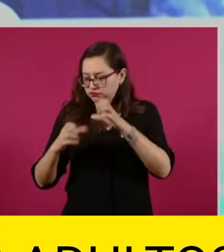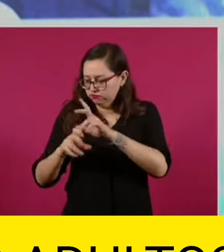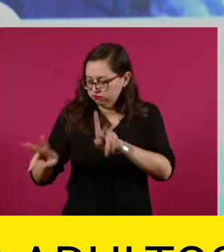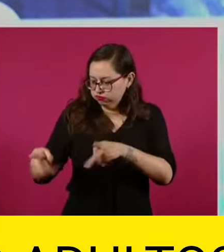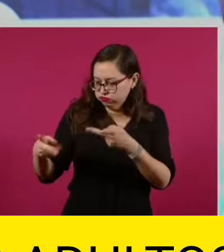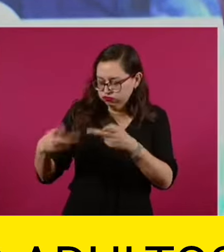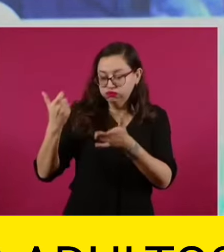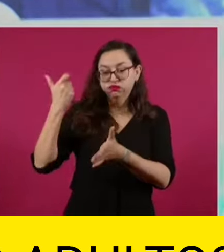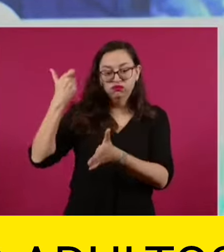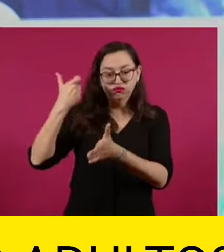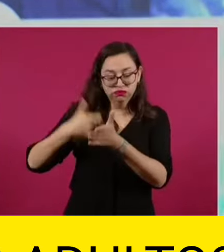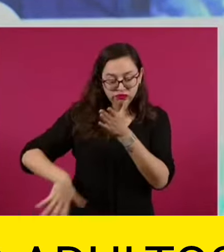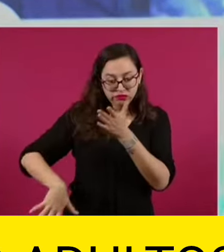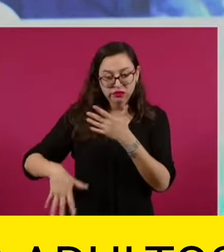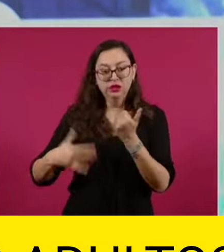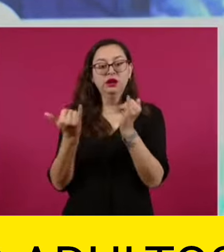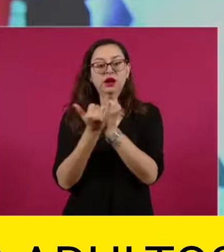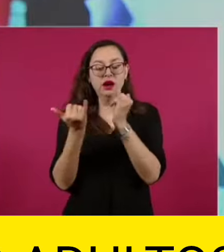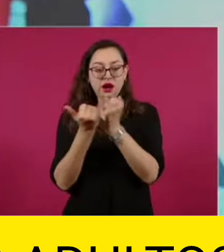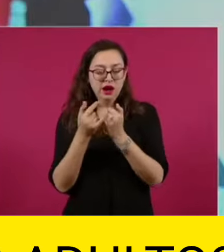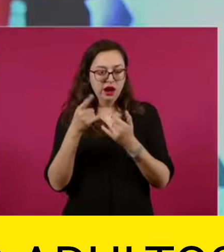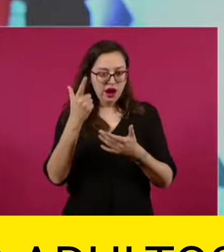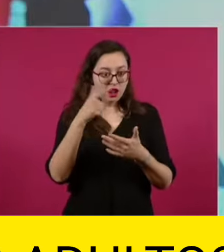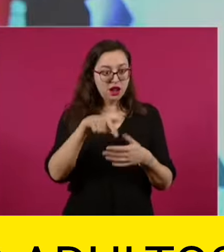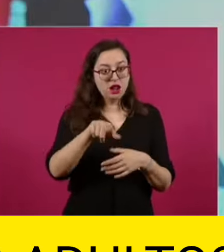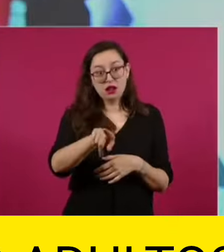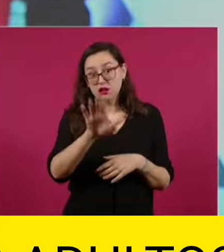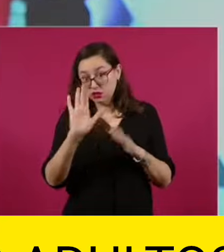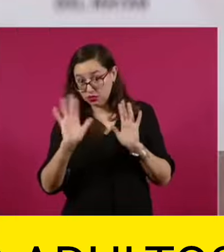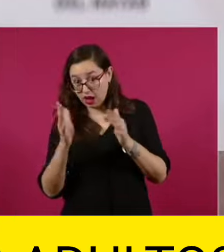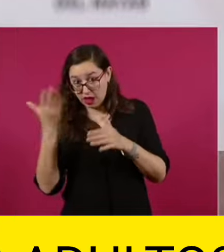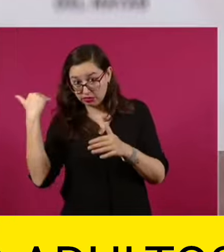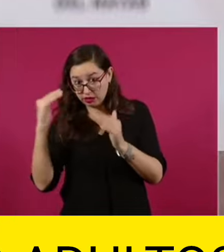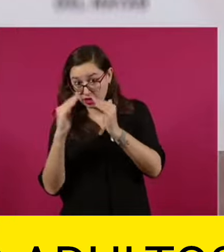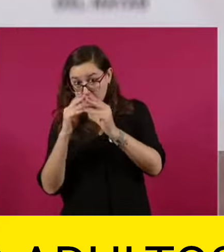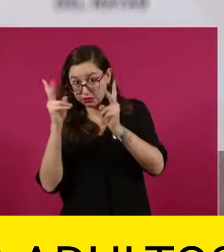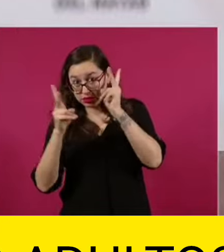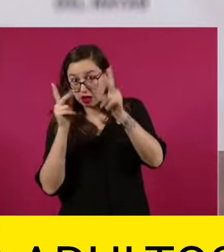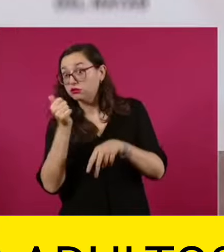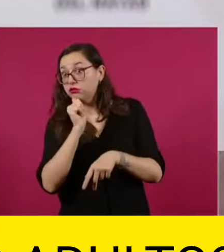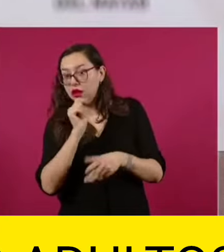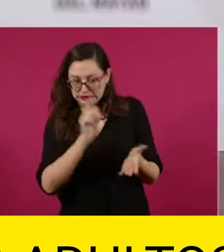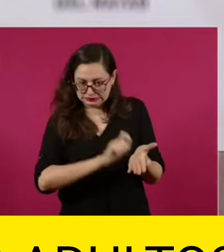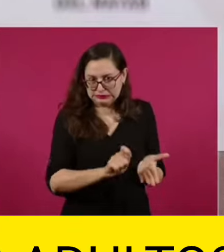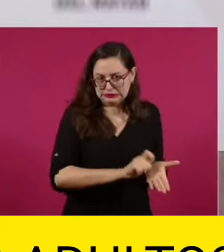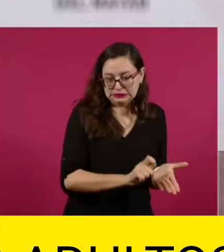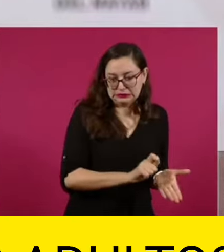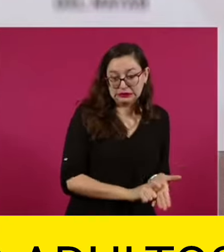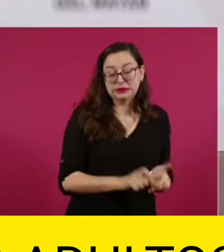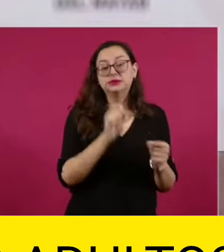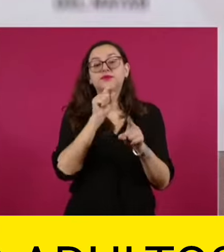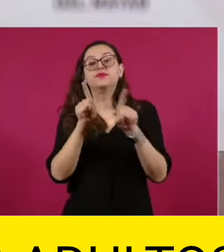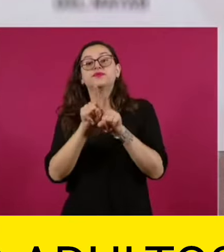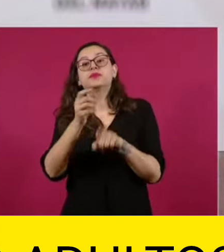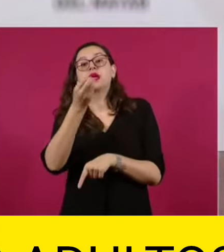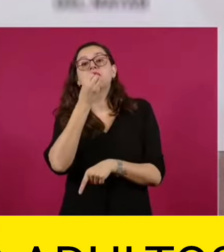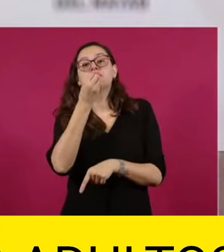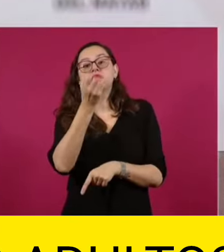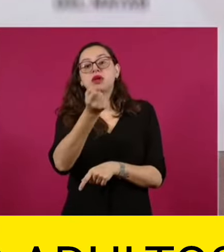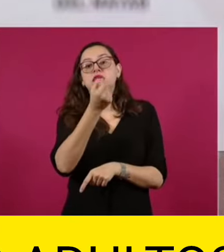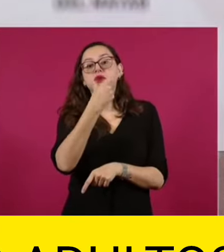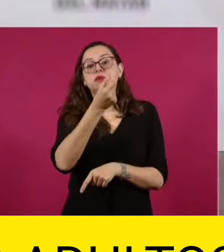se solicitaban las visitas domiciliarias si alguien faltaba de ser censado, pero también se entregaron alimentos, medicinas, y se dio la